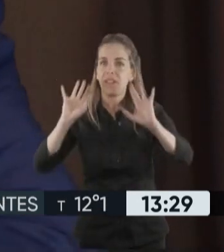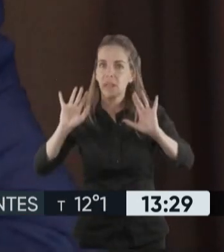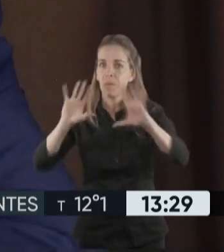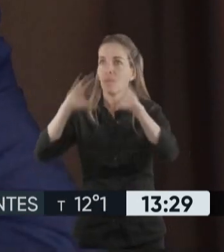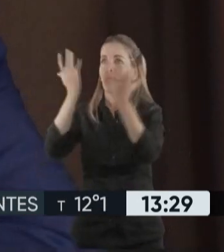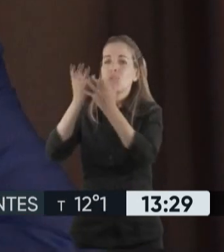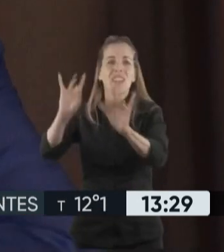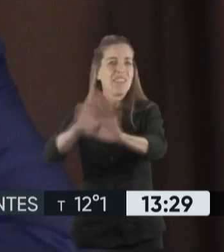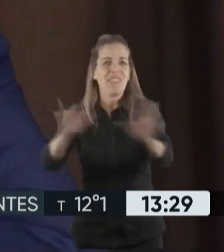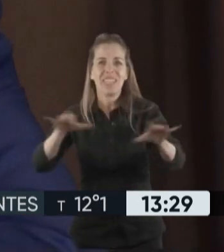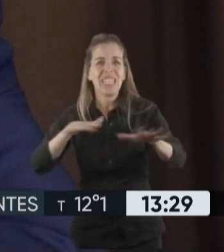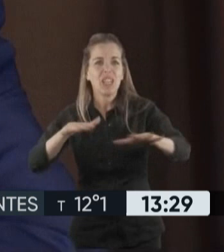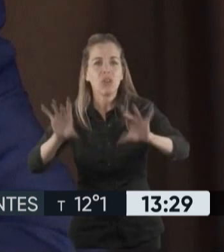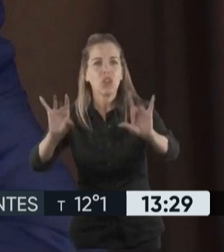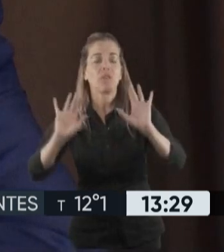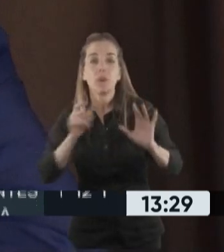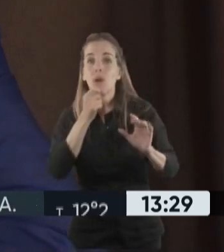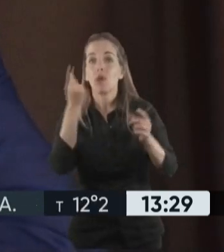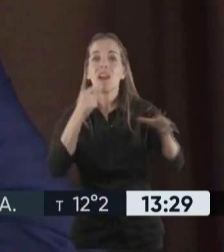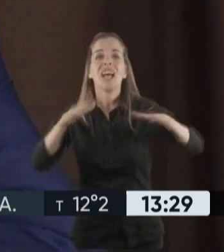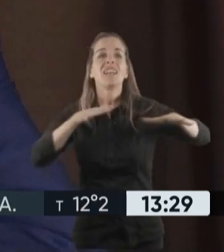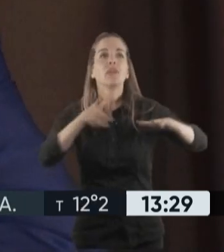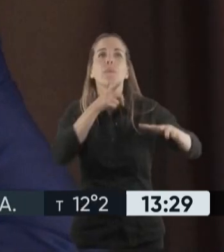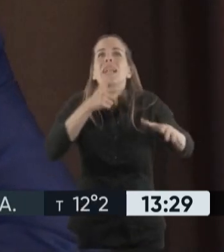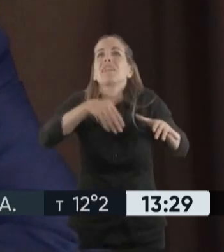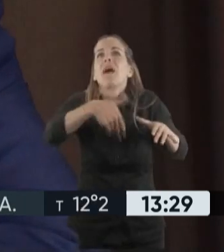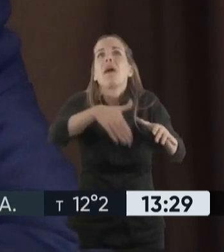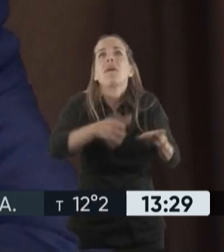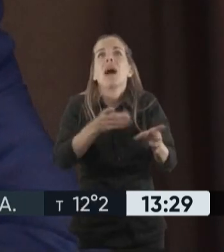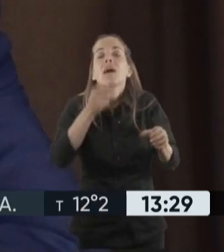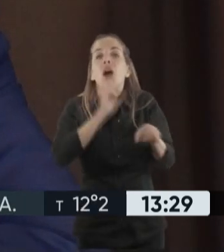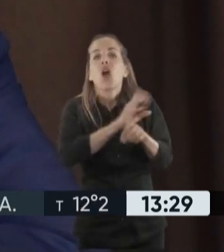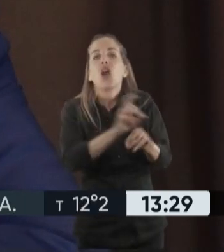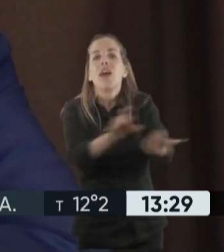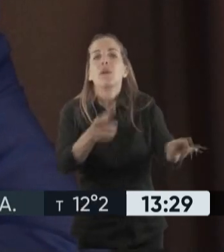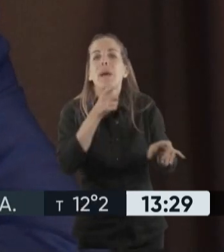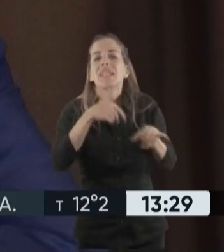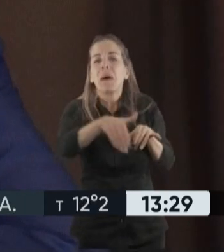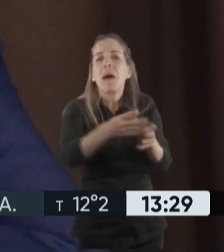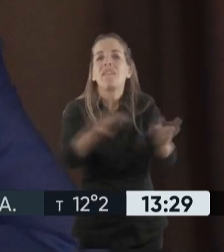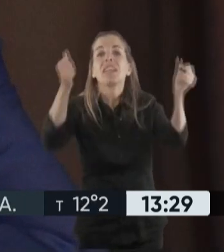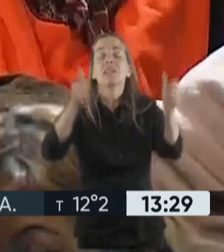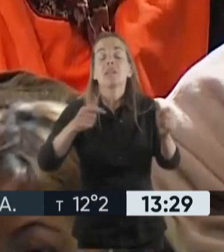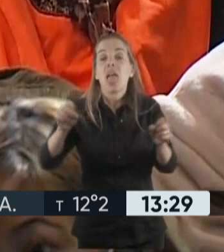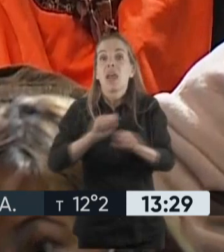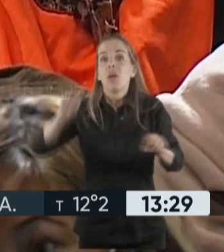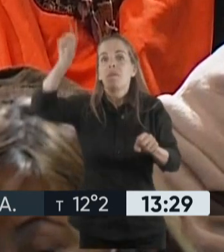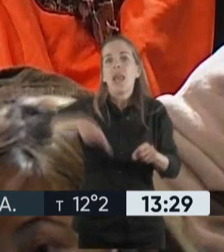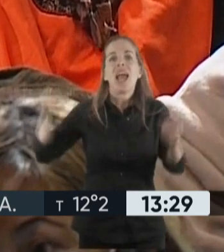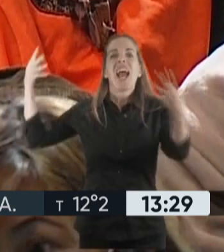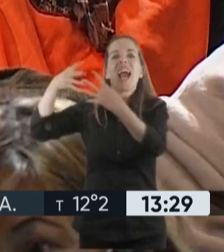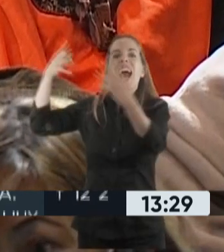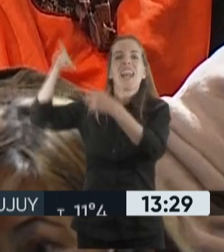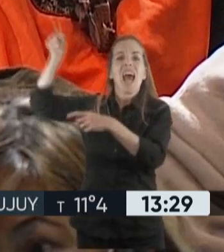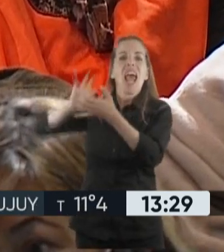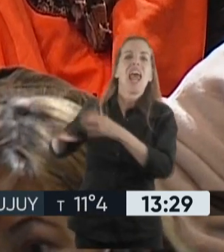cuando parece estar terminando la pandemia, se desata una guerra en el norte y nosotros pagamos los